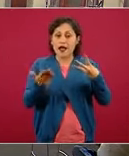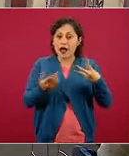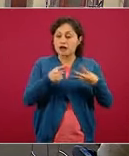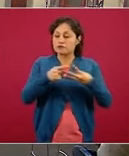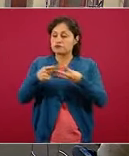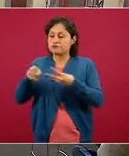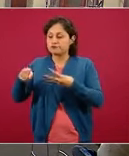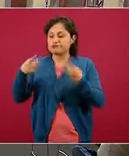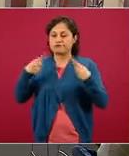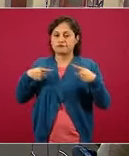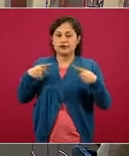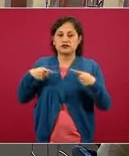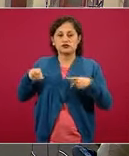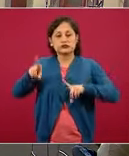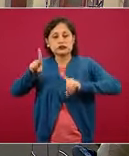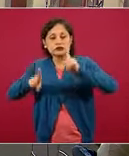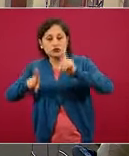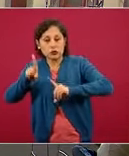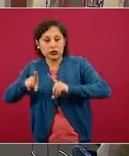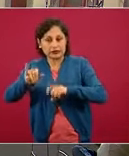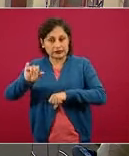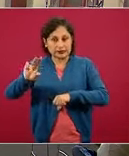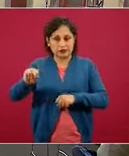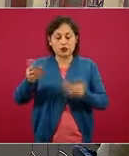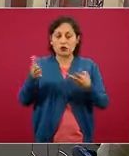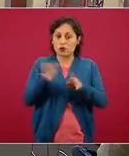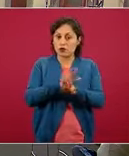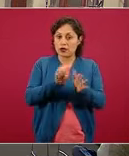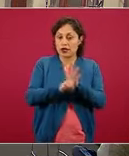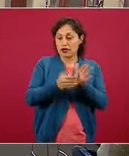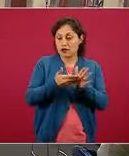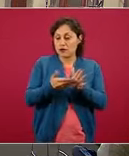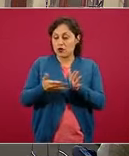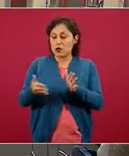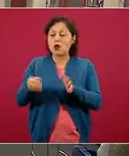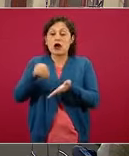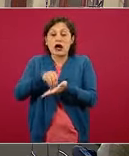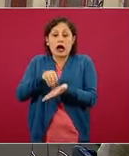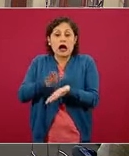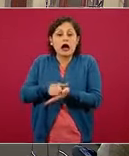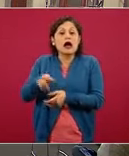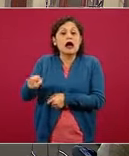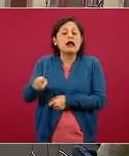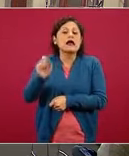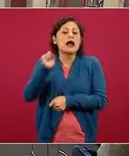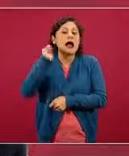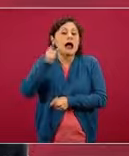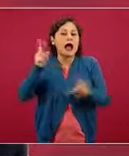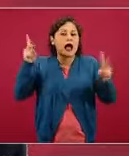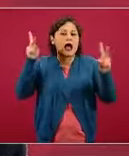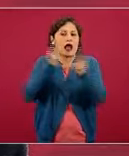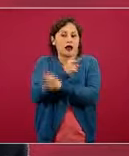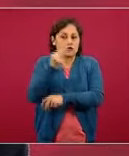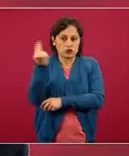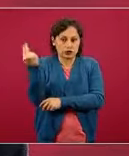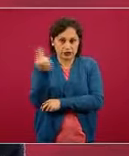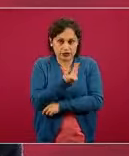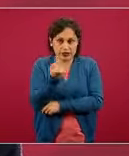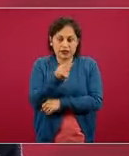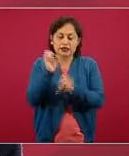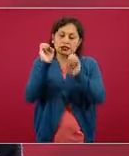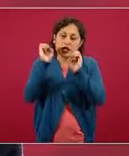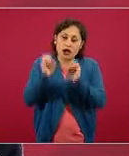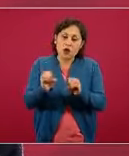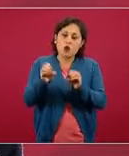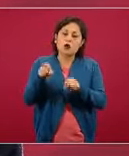dictaminación, es decir, todo cuadro respiratorio que haya estado registrado en la causa básica o interviniente o en su momento